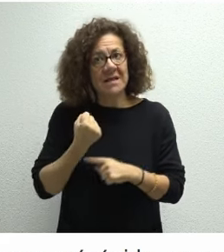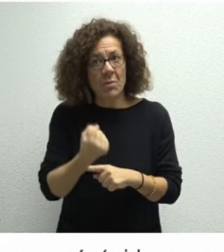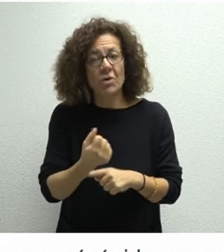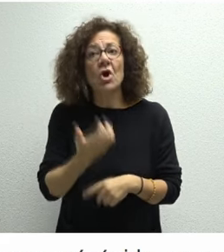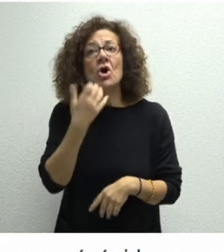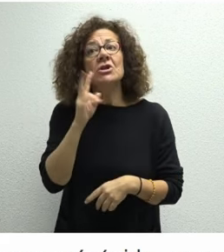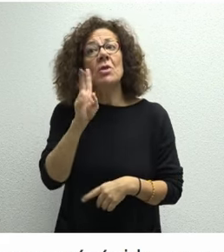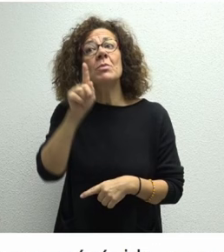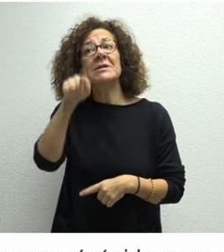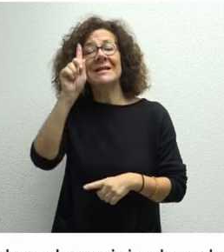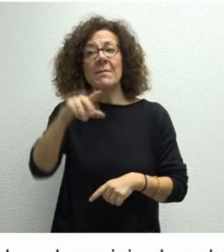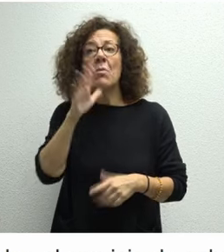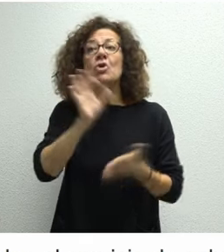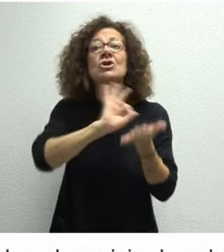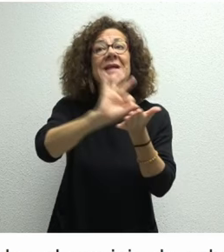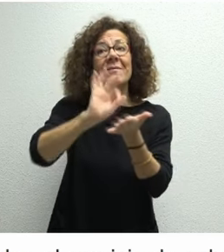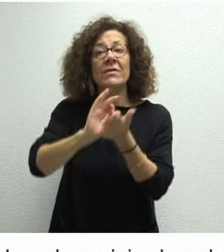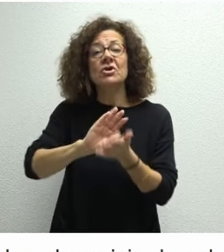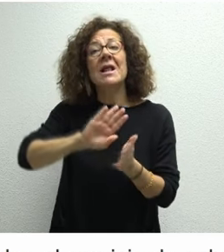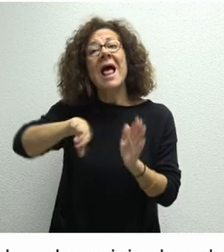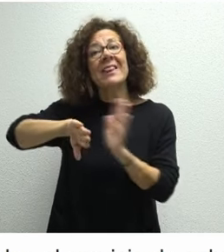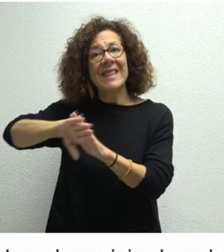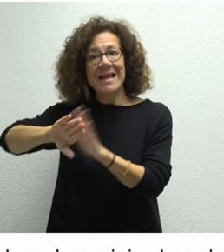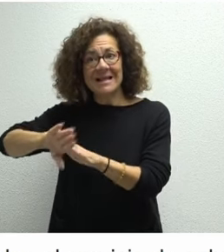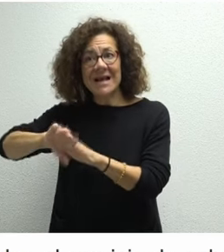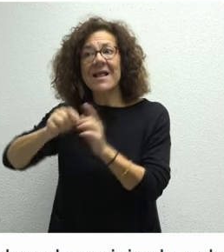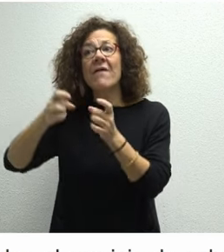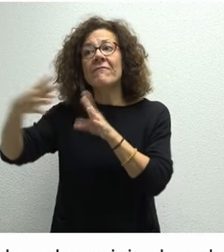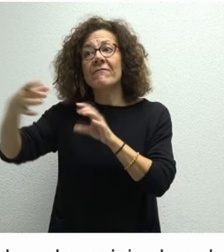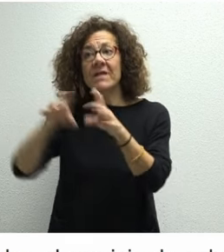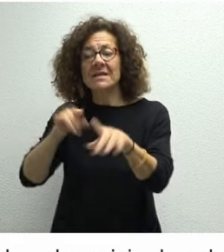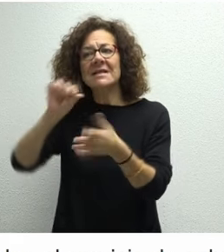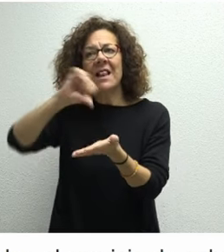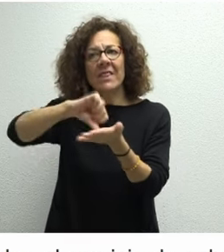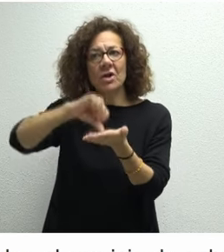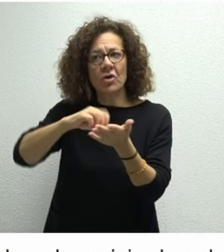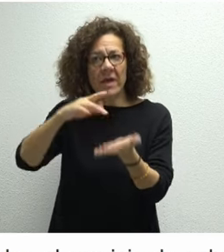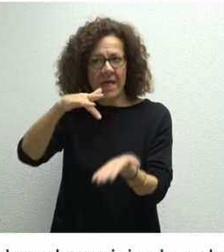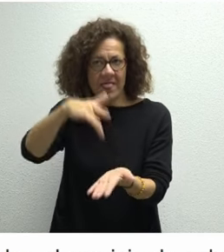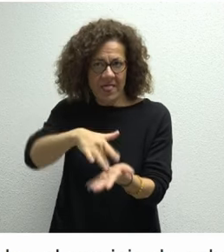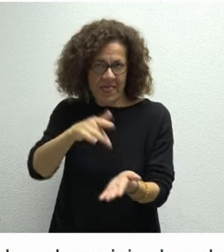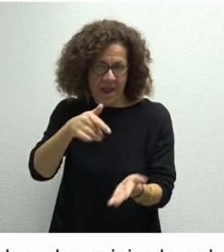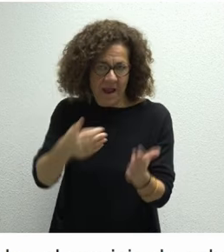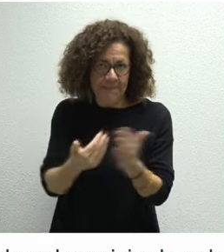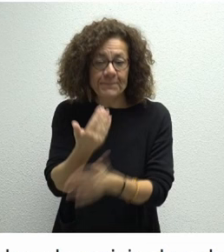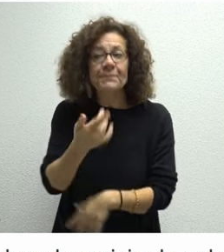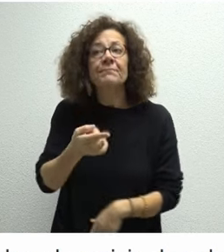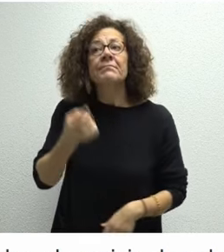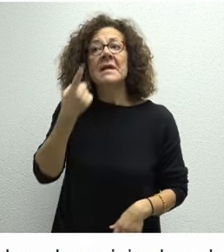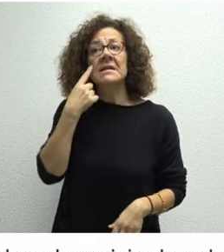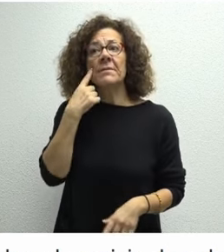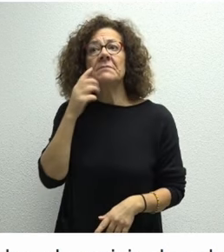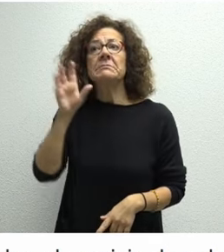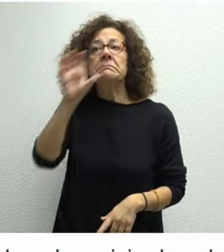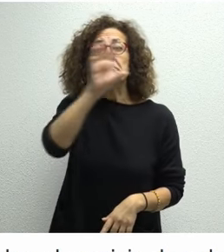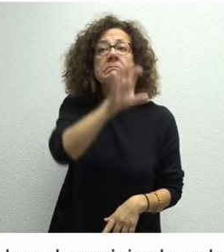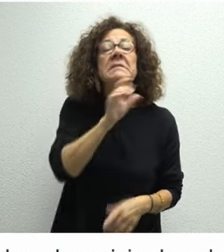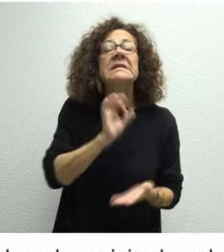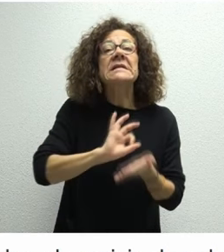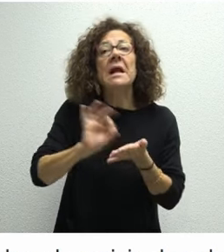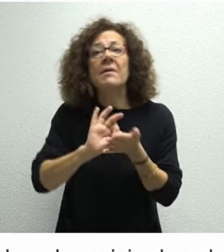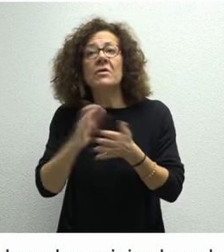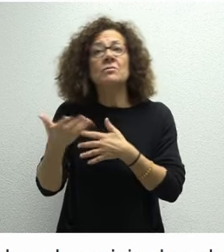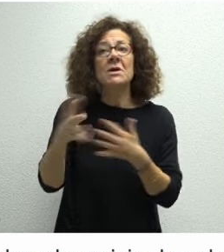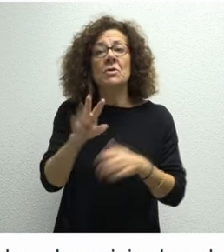si lo vemos así también por servicios el de la derecha del todo donde están las flechitas es el centro de día y bueno como veis el resto de servicios pues